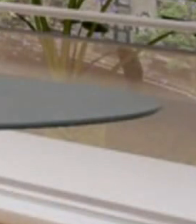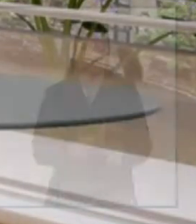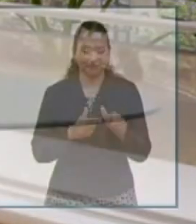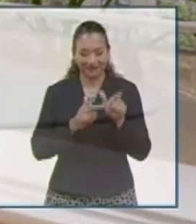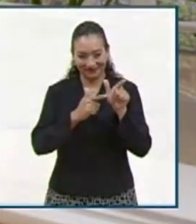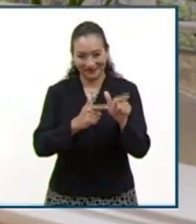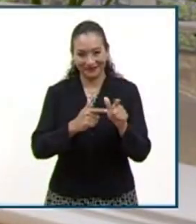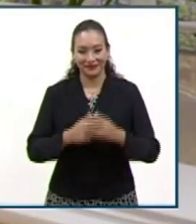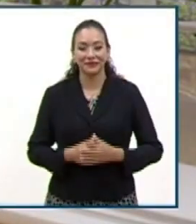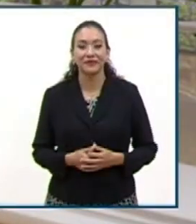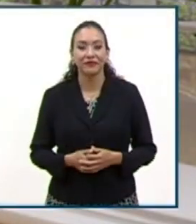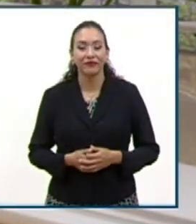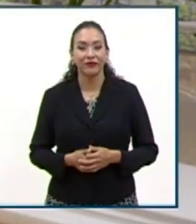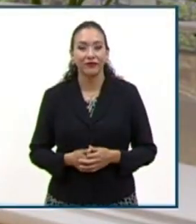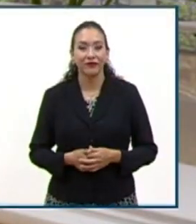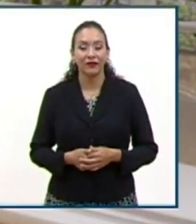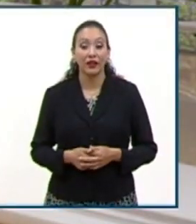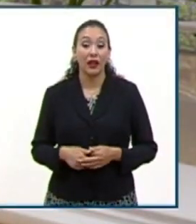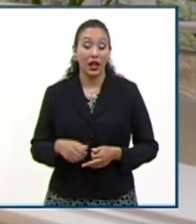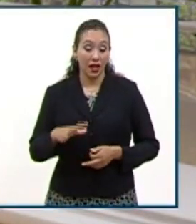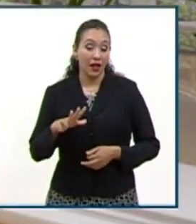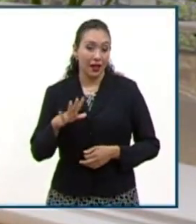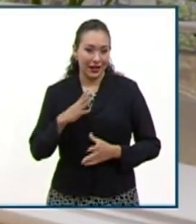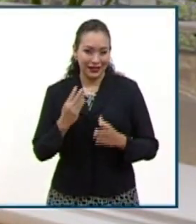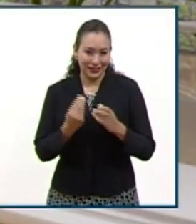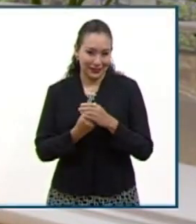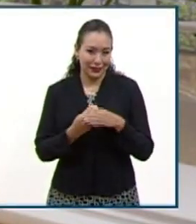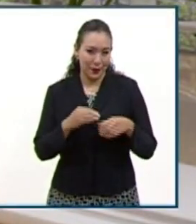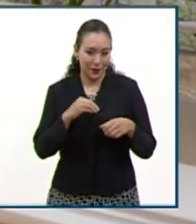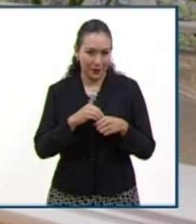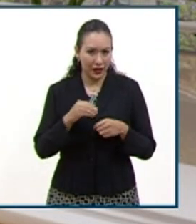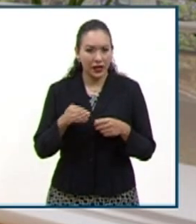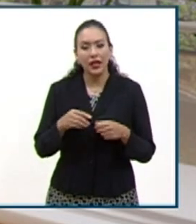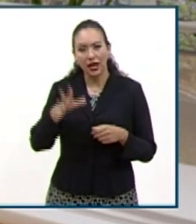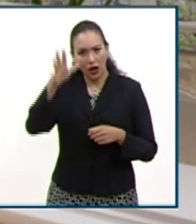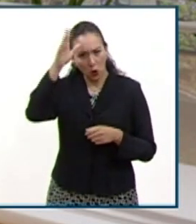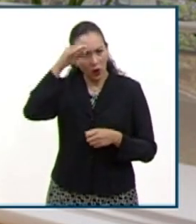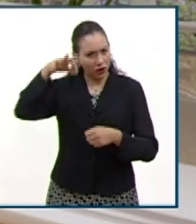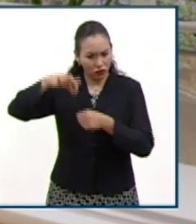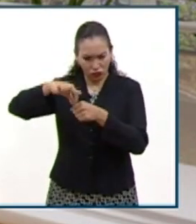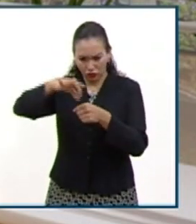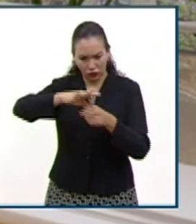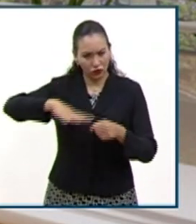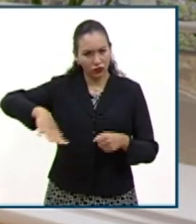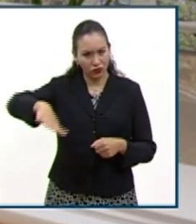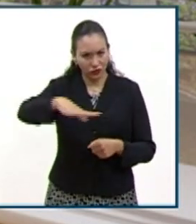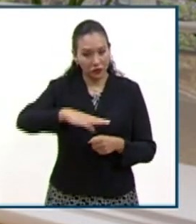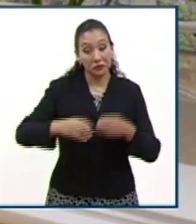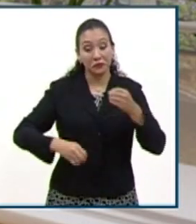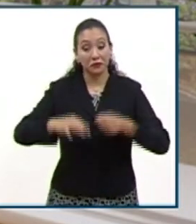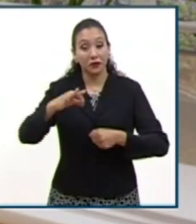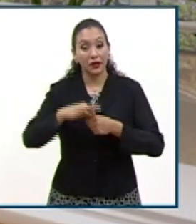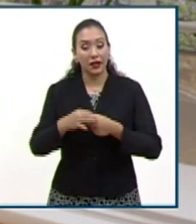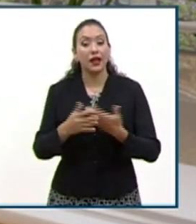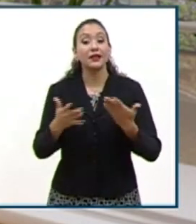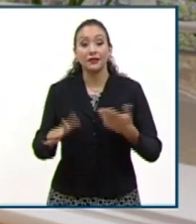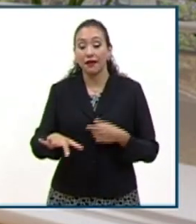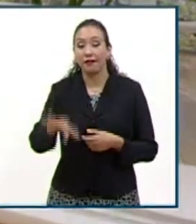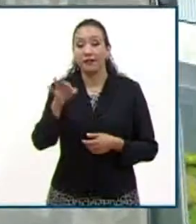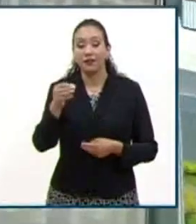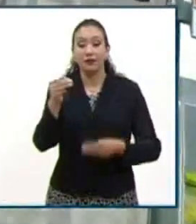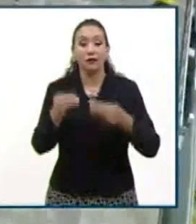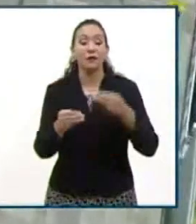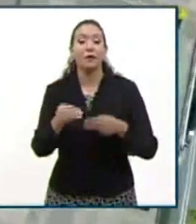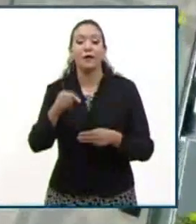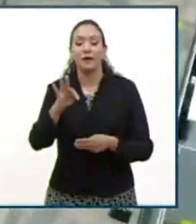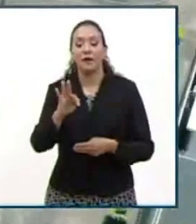Continuamos con la información. En sesión privada y por unanimidad de votos, la Sala Superior del Tribunal Electoral designó a los magistrados